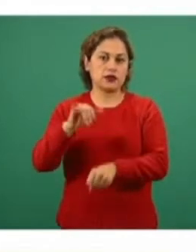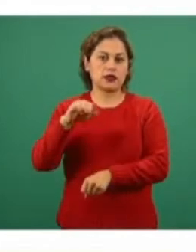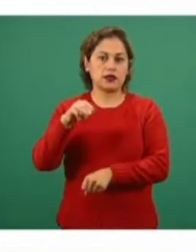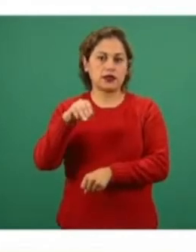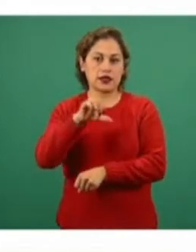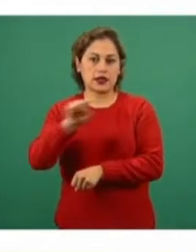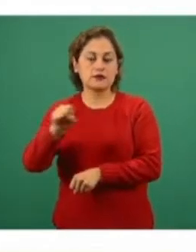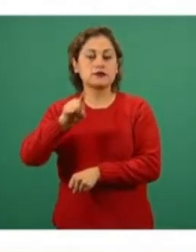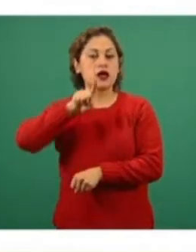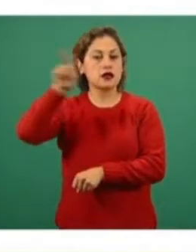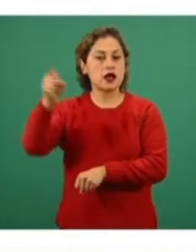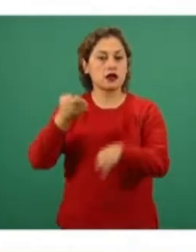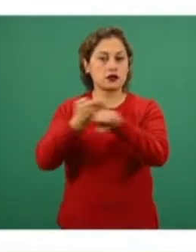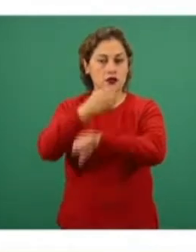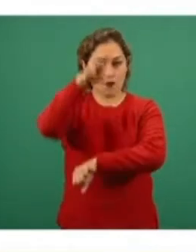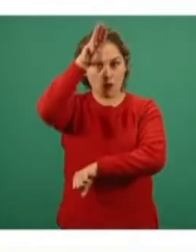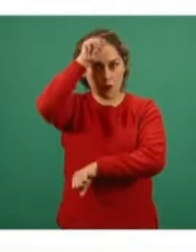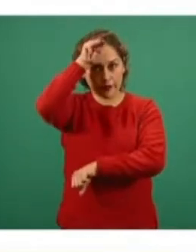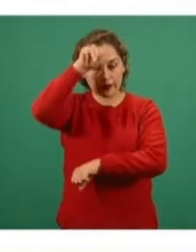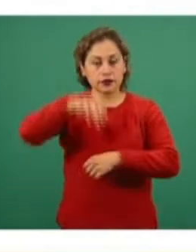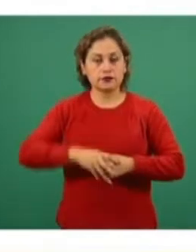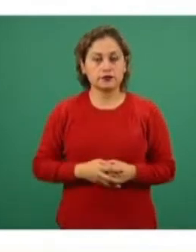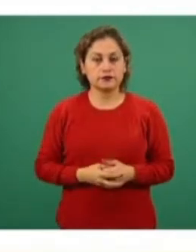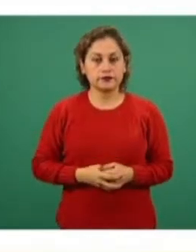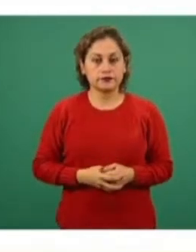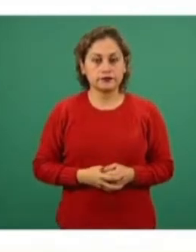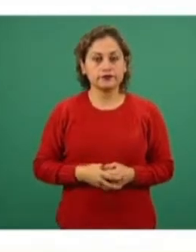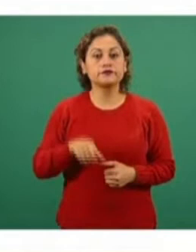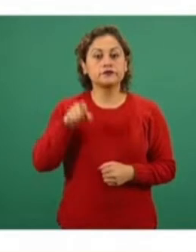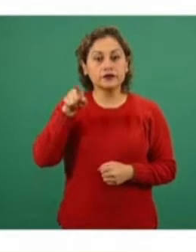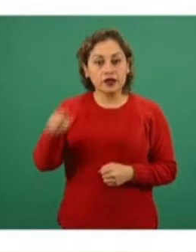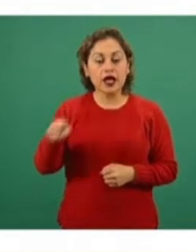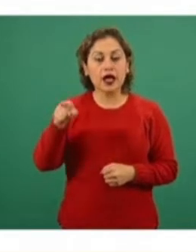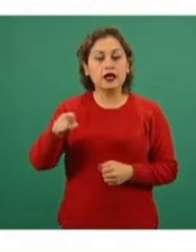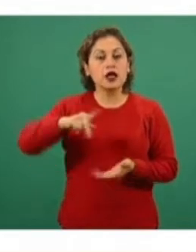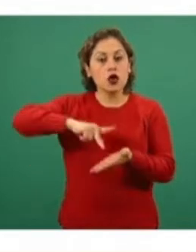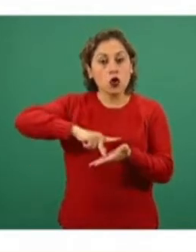Monterrey. En este se hizo una segunda